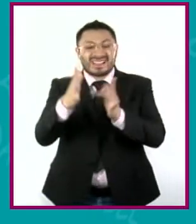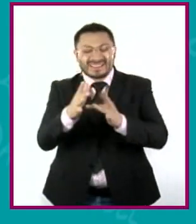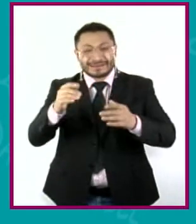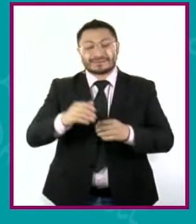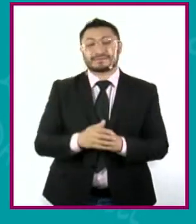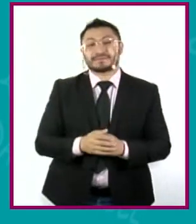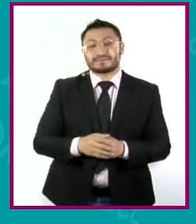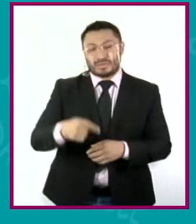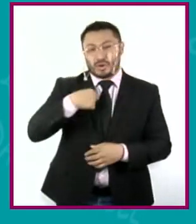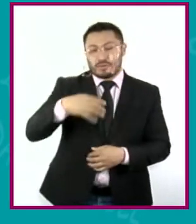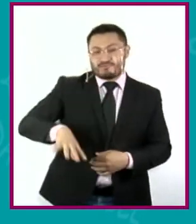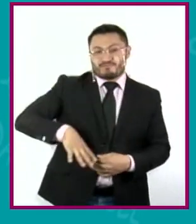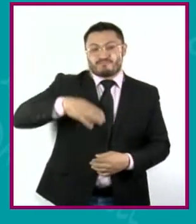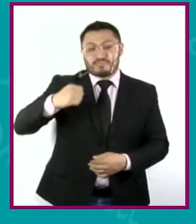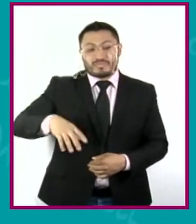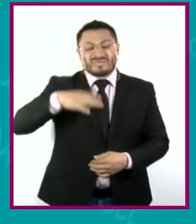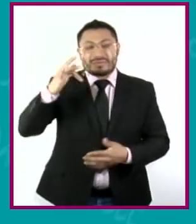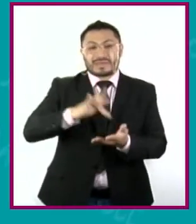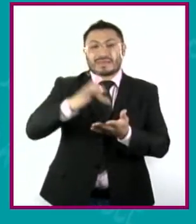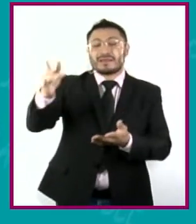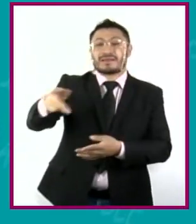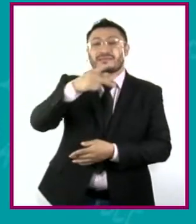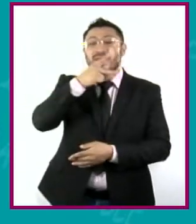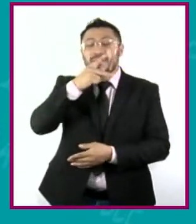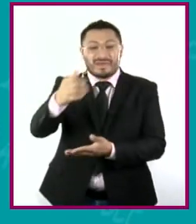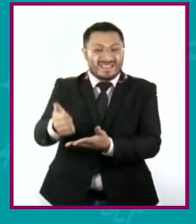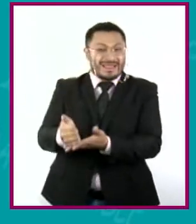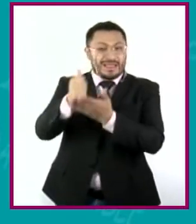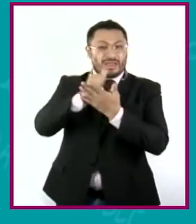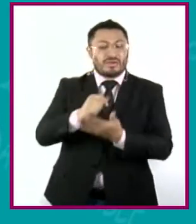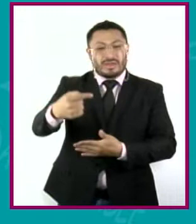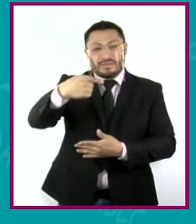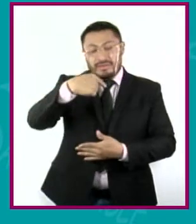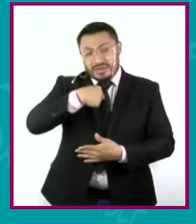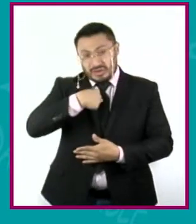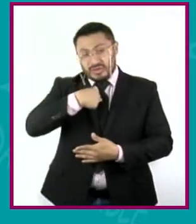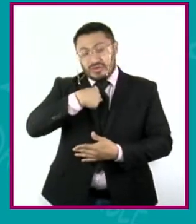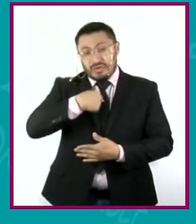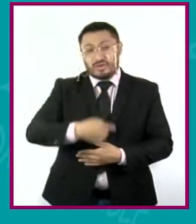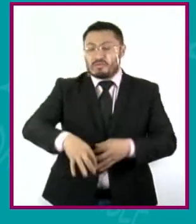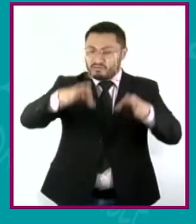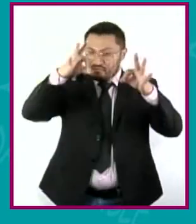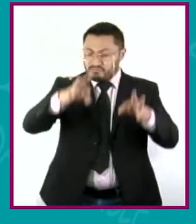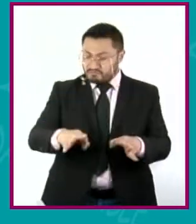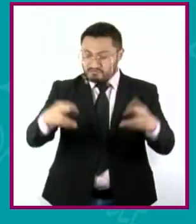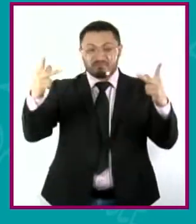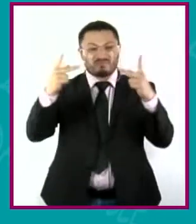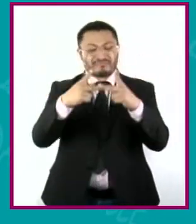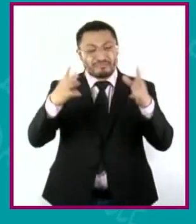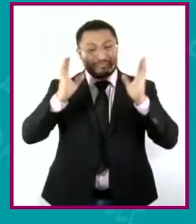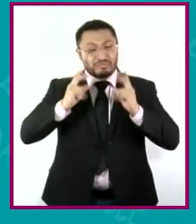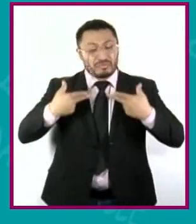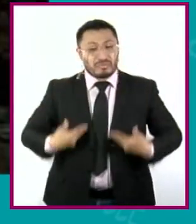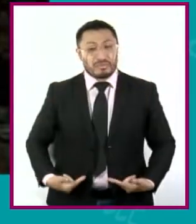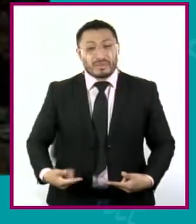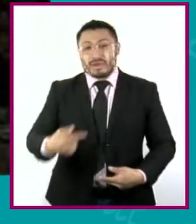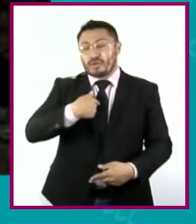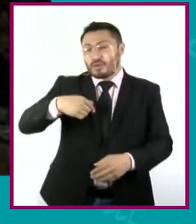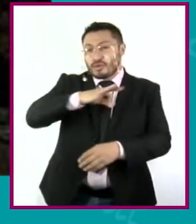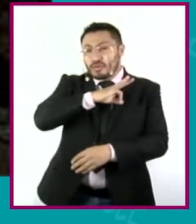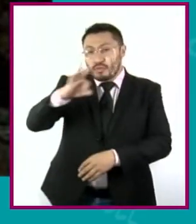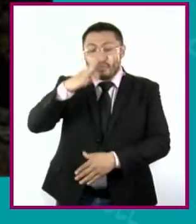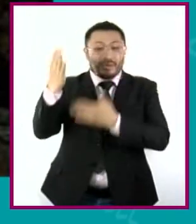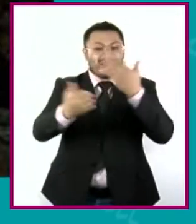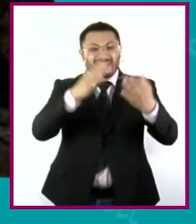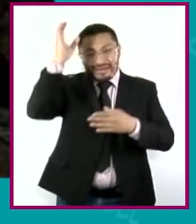y gracias a mi padre Teón de Alejandría, que quería que yo fuera un ser humano perfecto, conseguí abrirme camino en la ciencia y llegar a